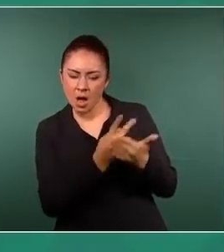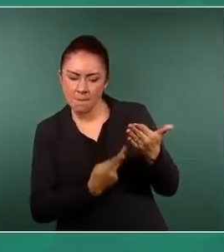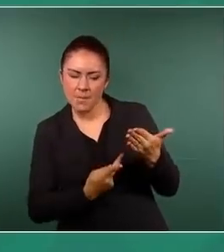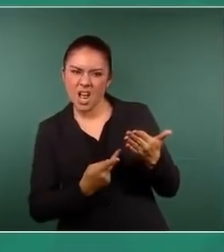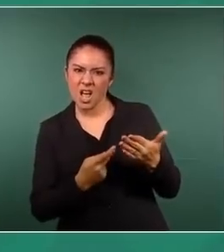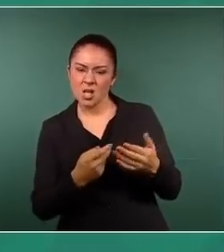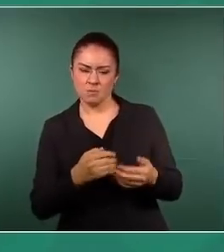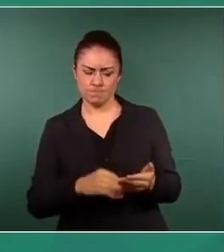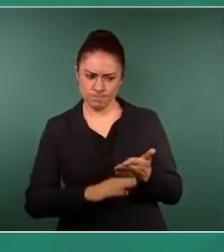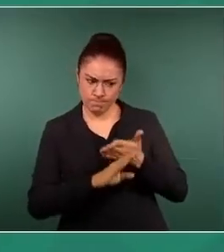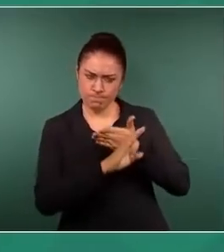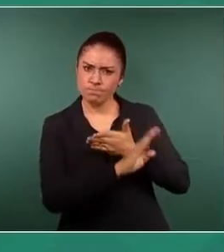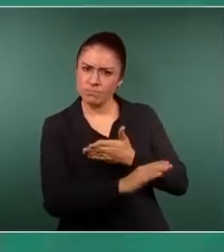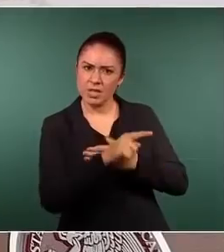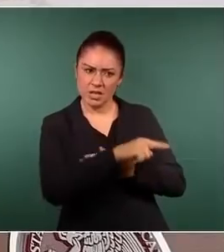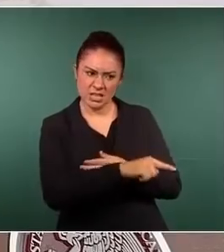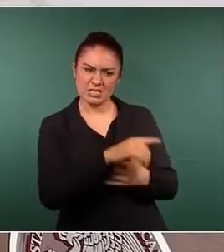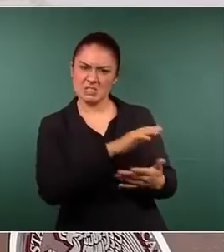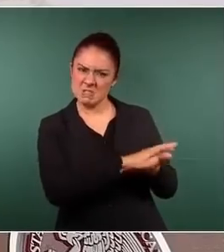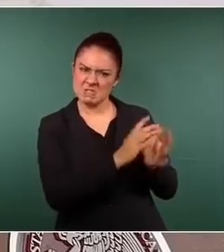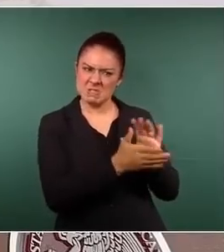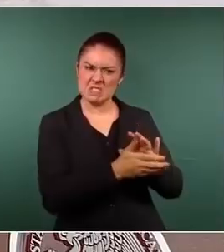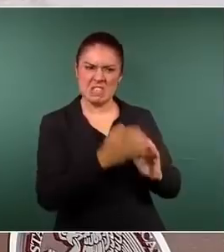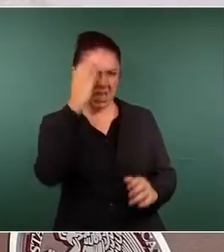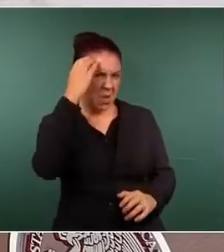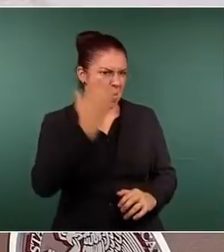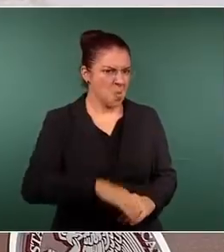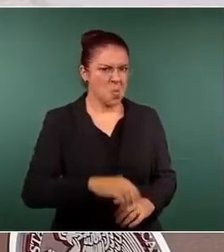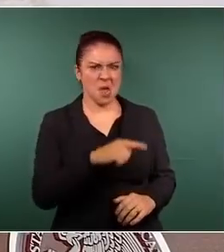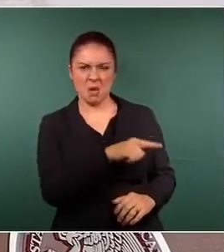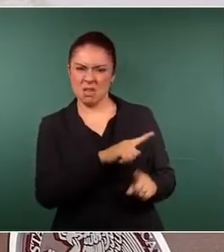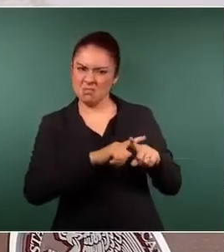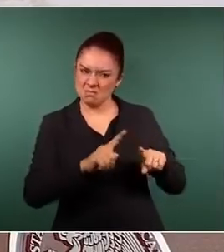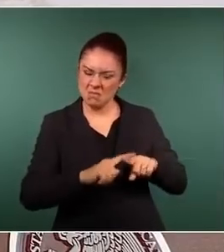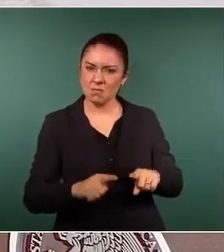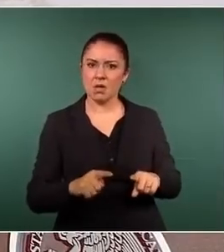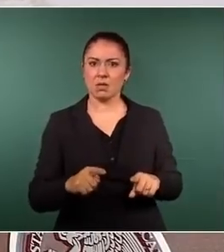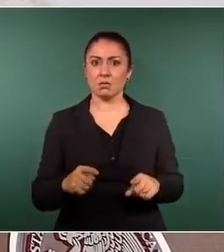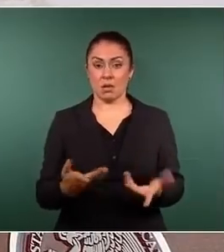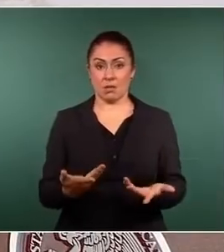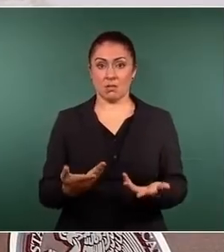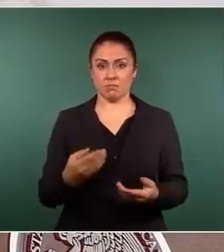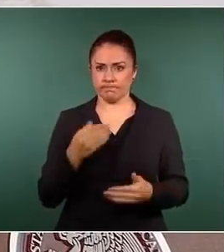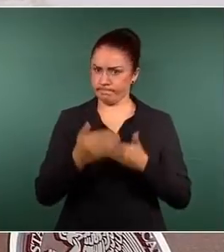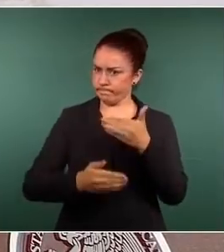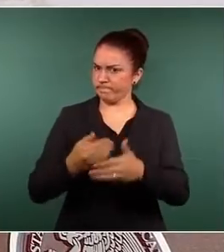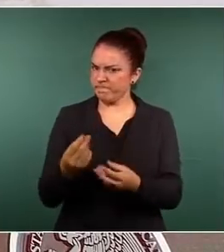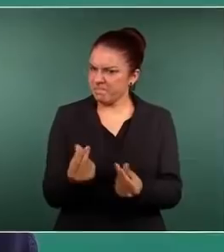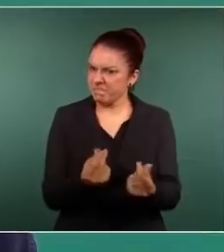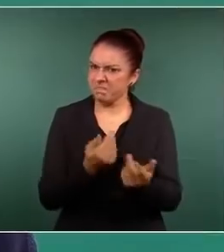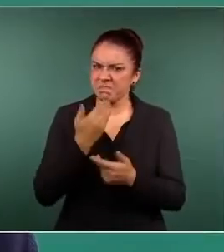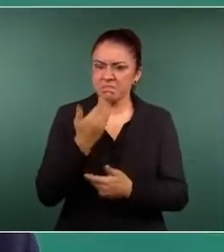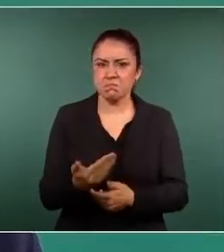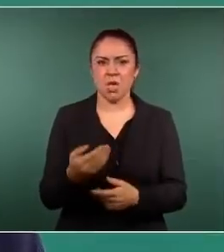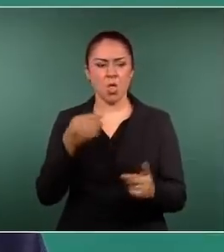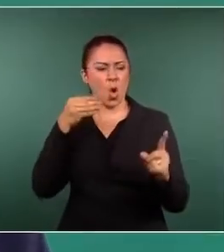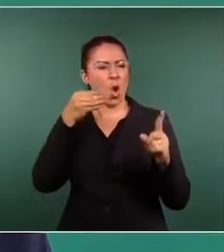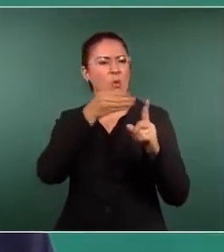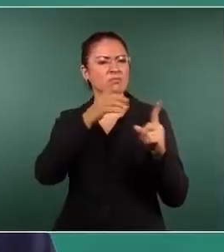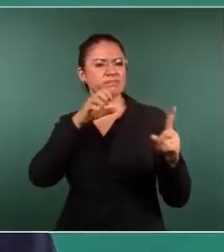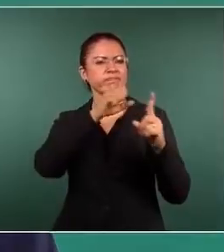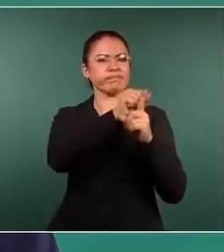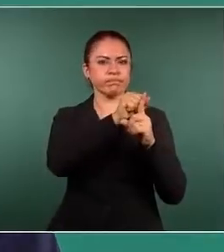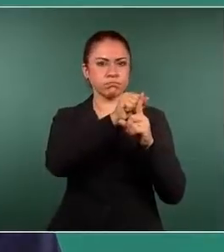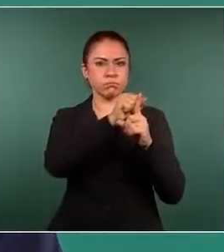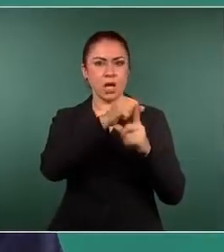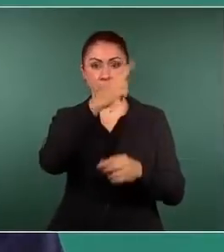orienta en los acuerdos para la mayor eficiencia en el cumplimiento de los objetivos nayarit seguiré en el